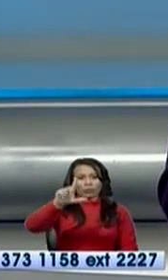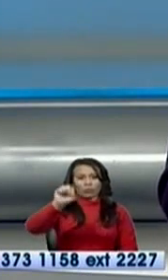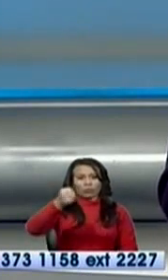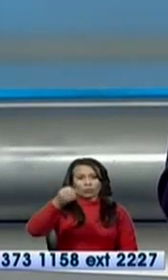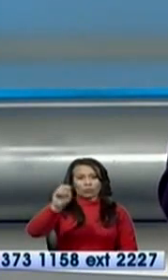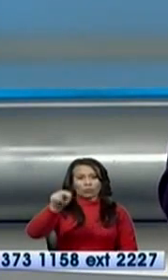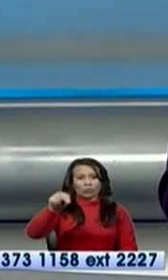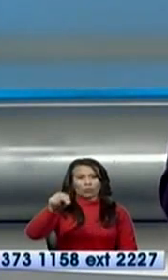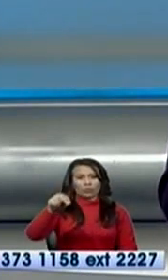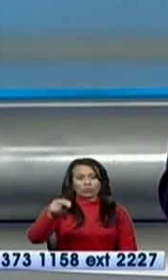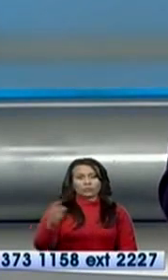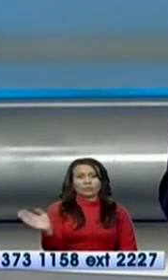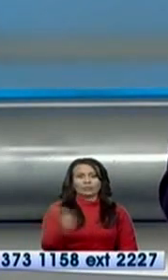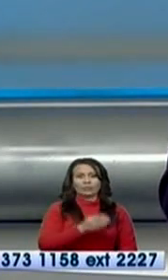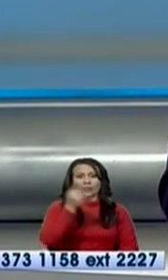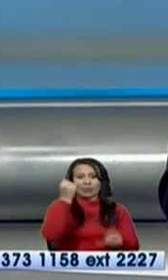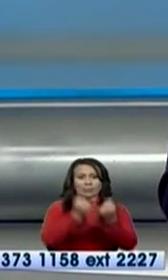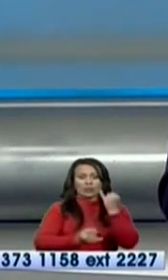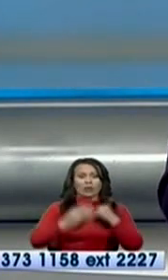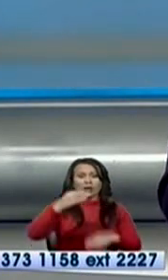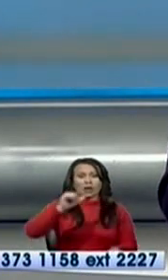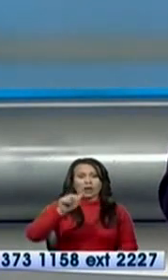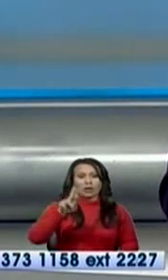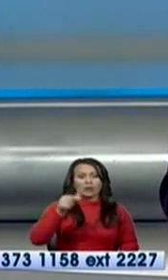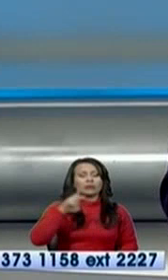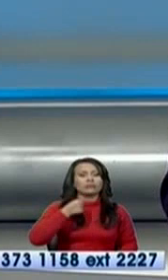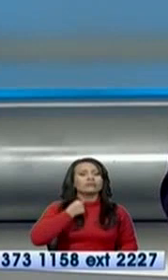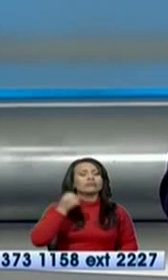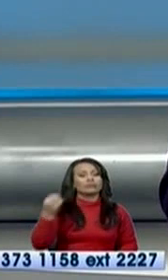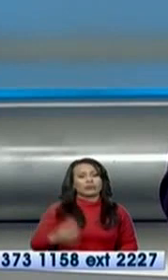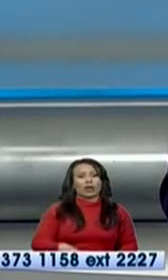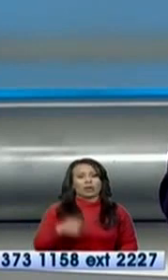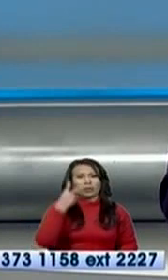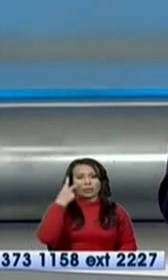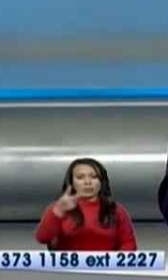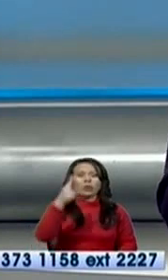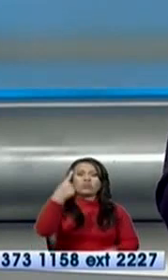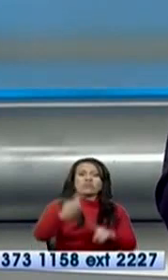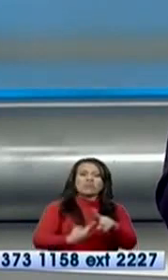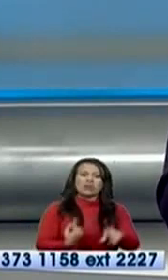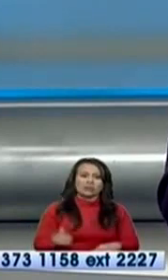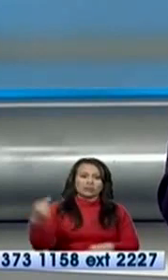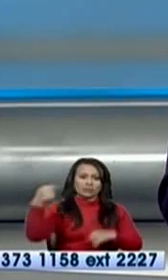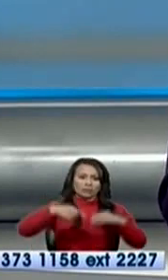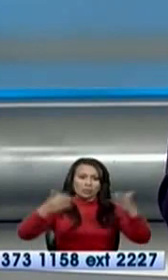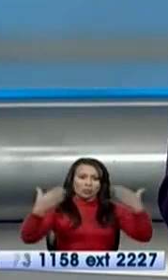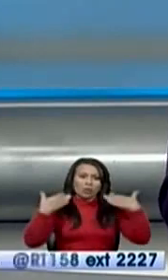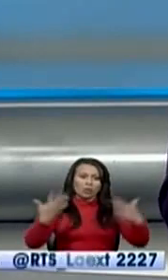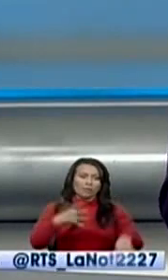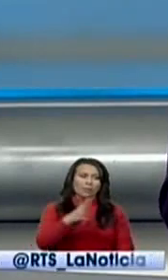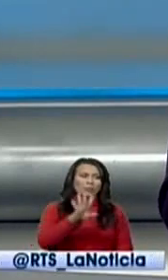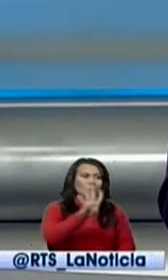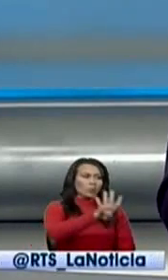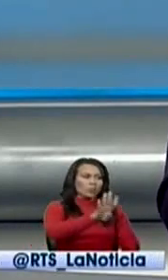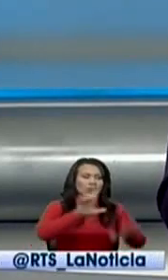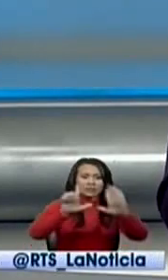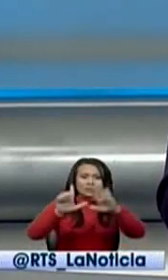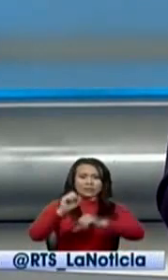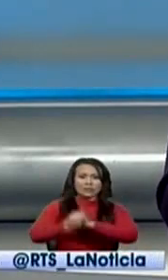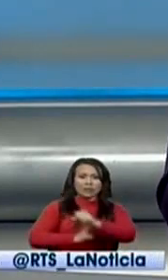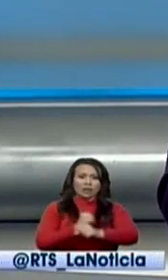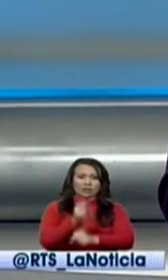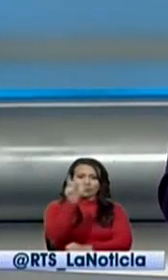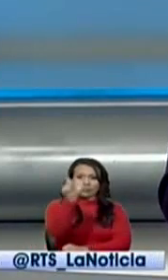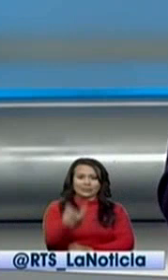Wilson Cauja Sinche está desaparecido hace casi un mes aquí en Guayaquil. Tiene aproximadamente 47 años y padece